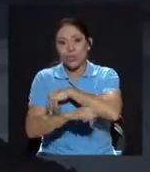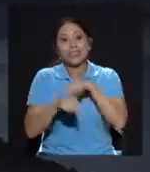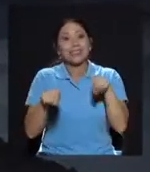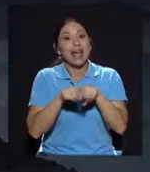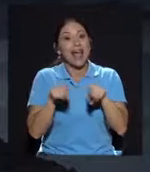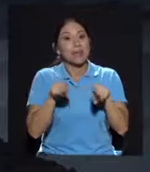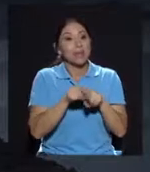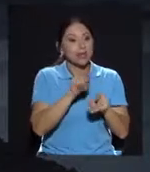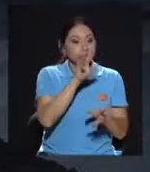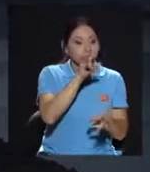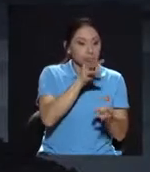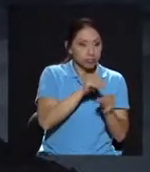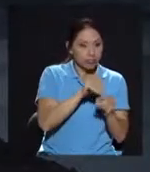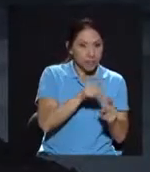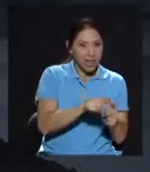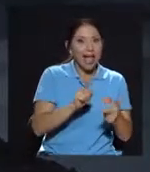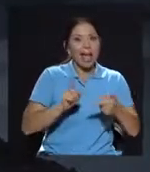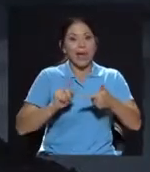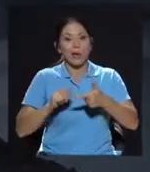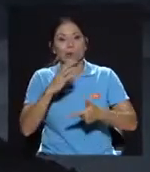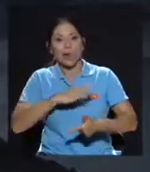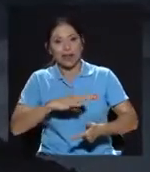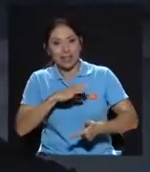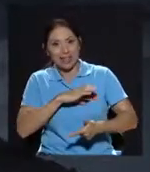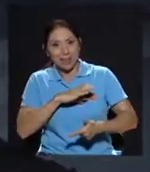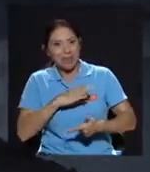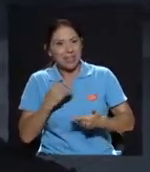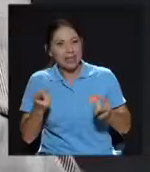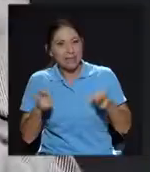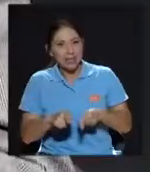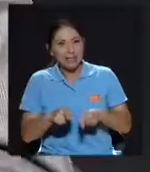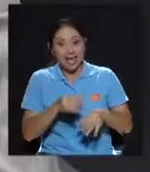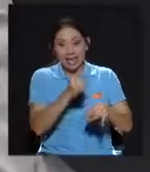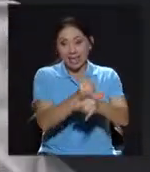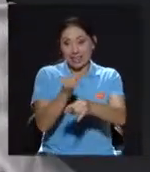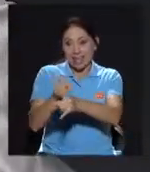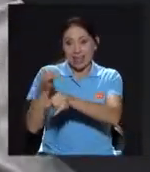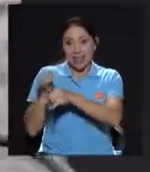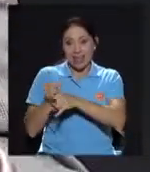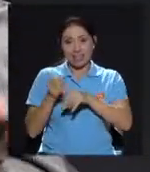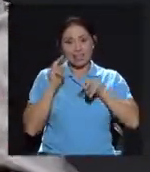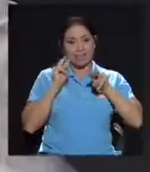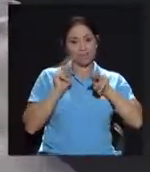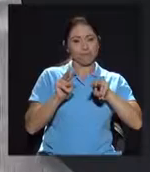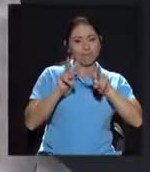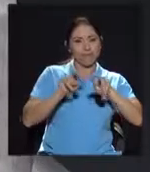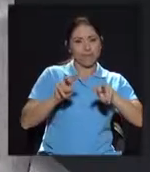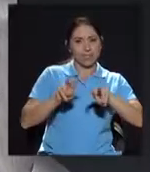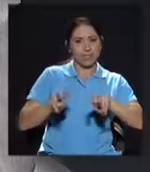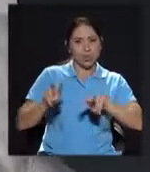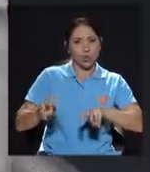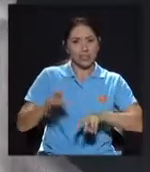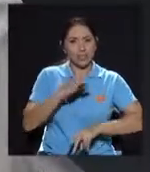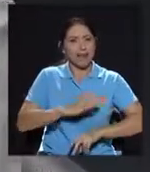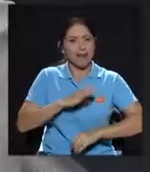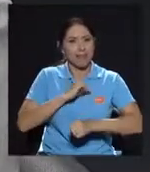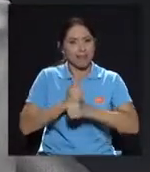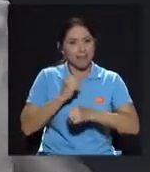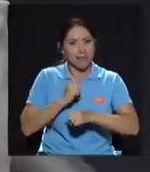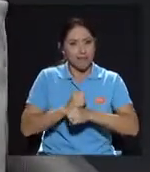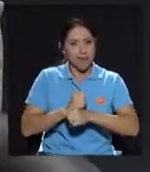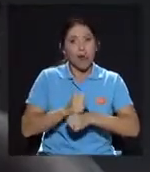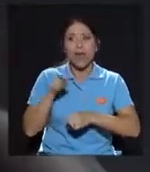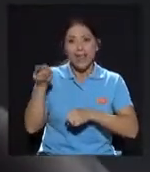las entidades que hacen revisiones y valoraciones de la calidad con la que se hace el trabajo nos han